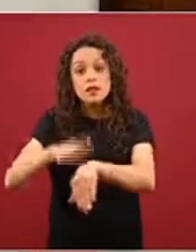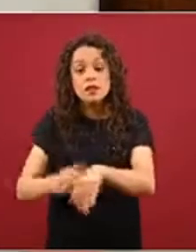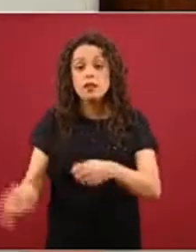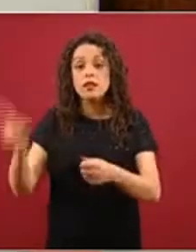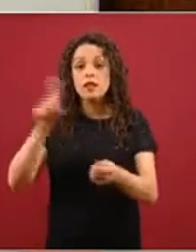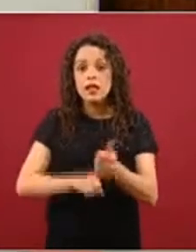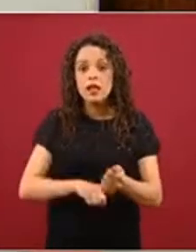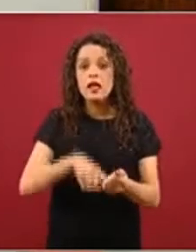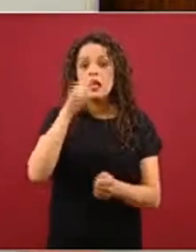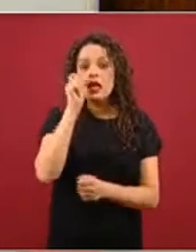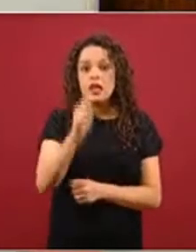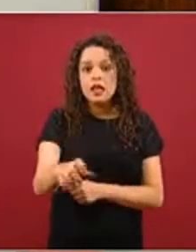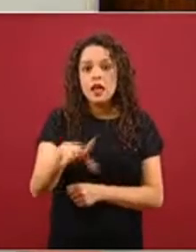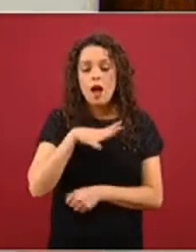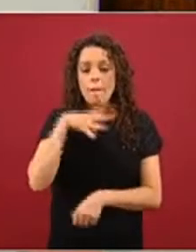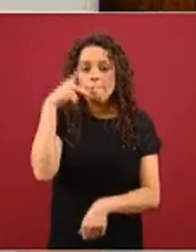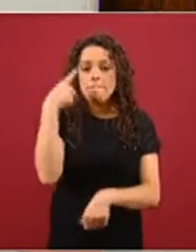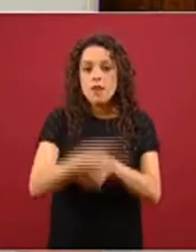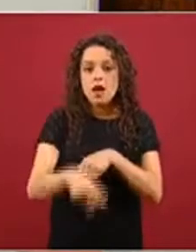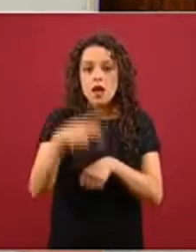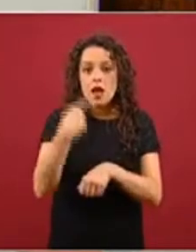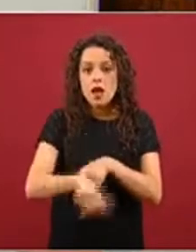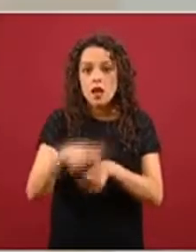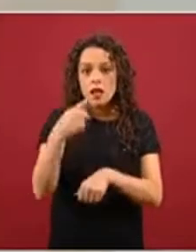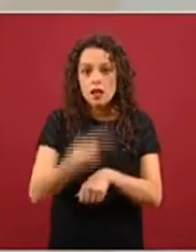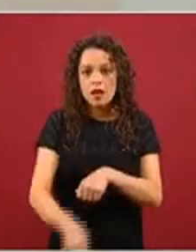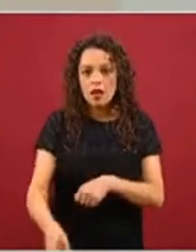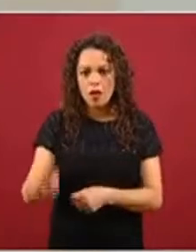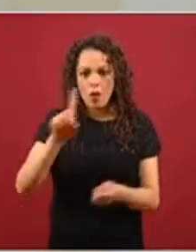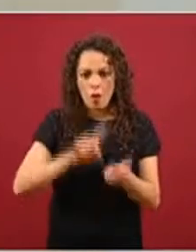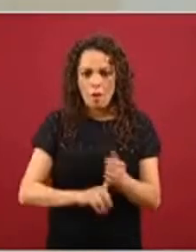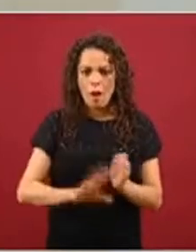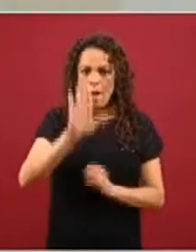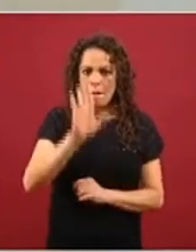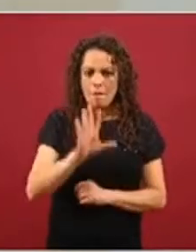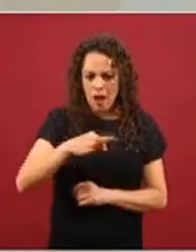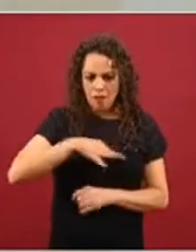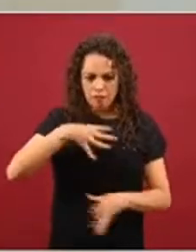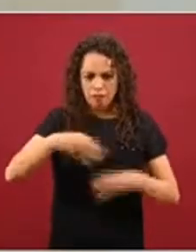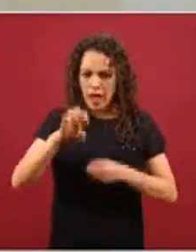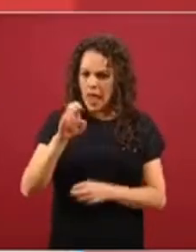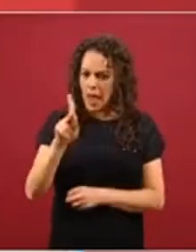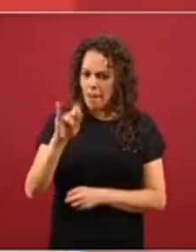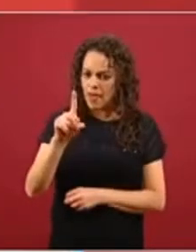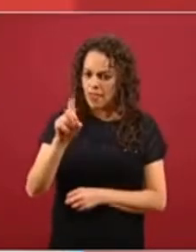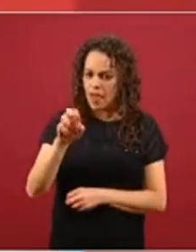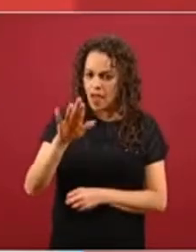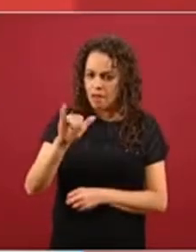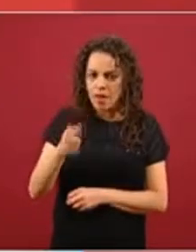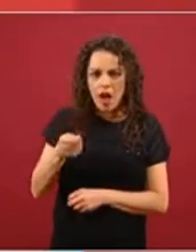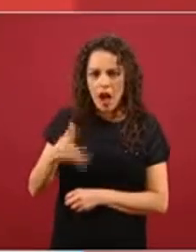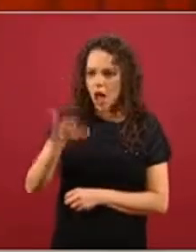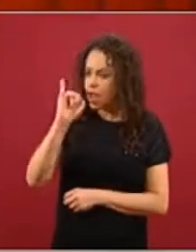peligro de que la infodemia, esta epidemia de desinformación,